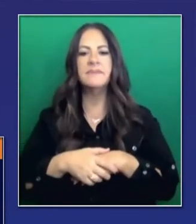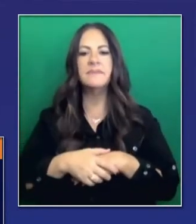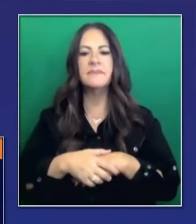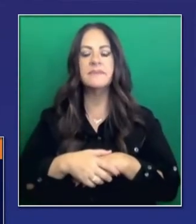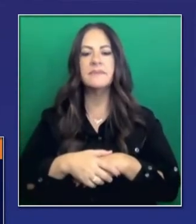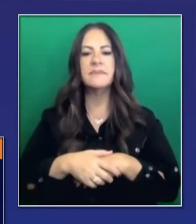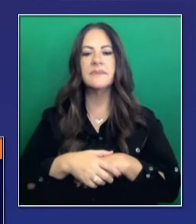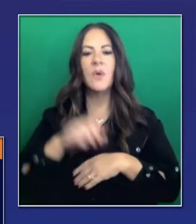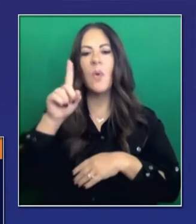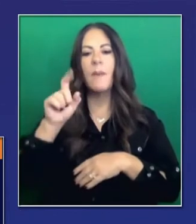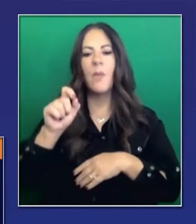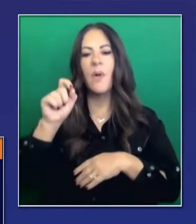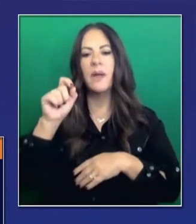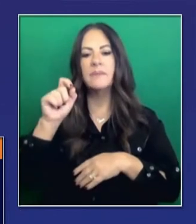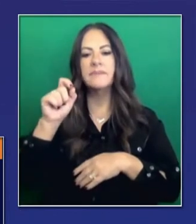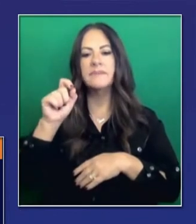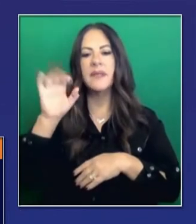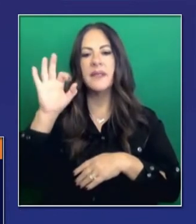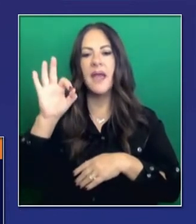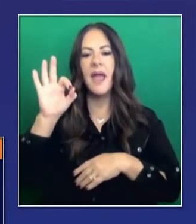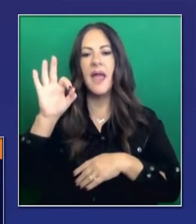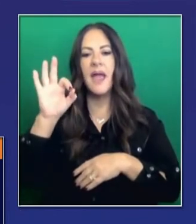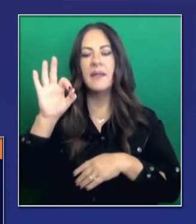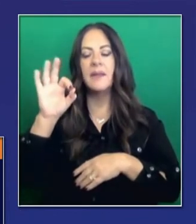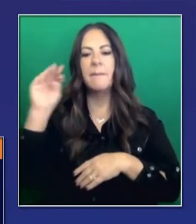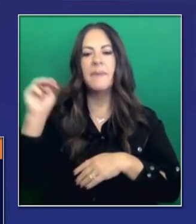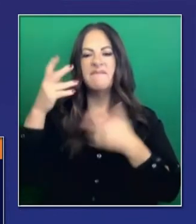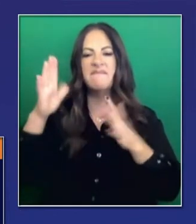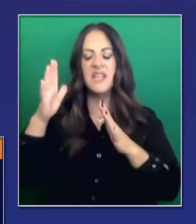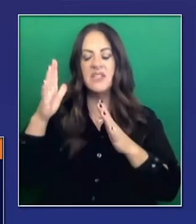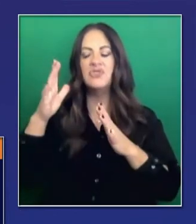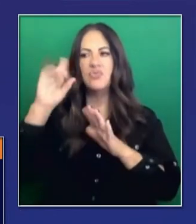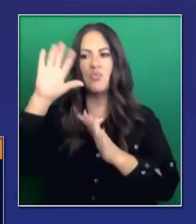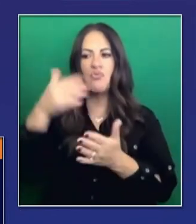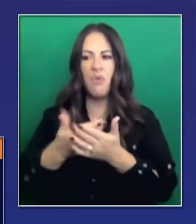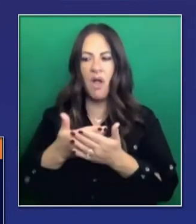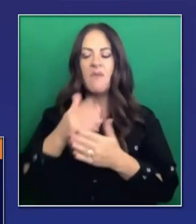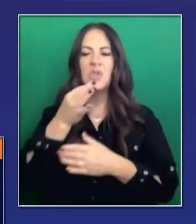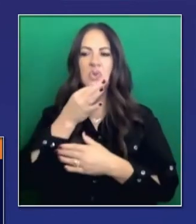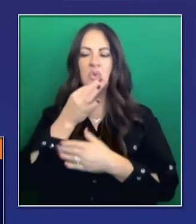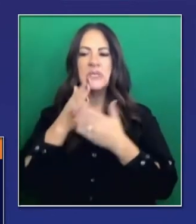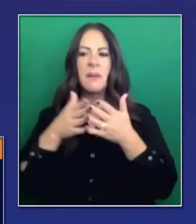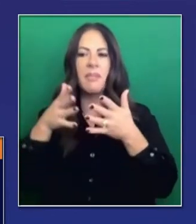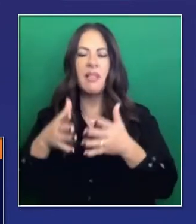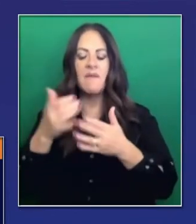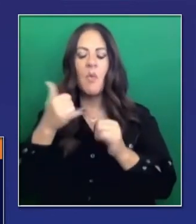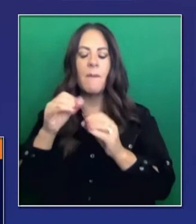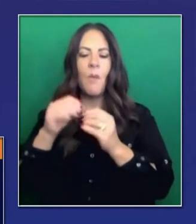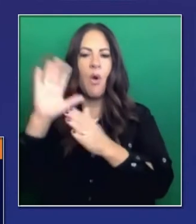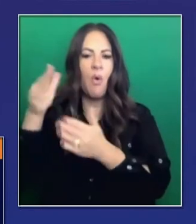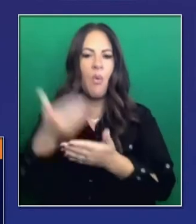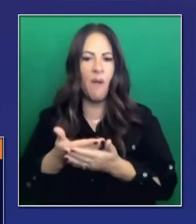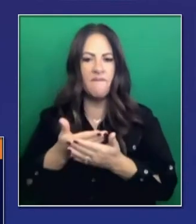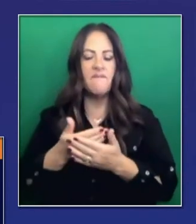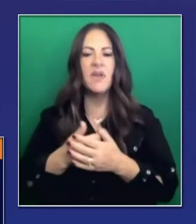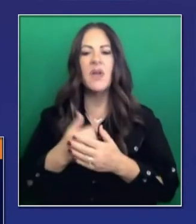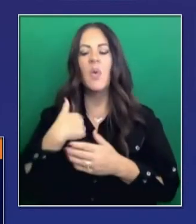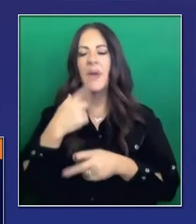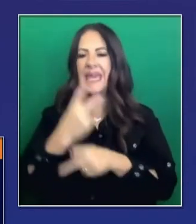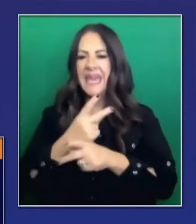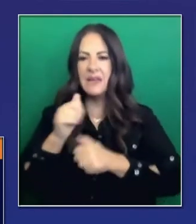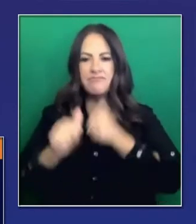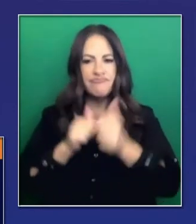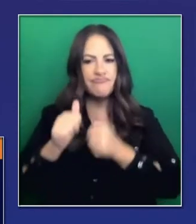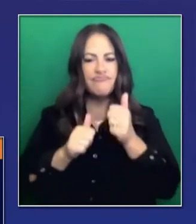hemos identificado que han llegado o están por llegar al estado de California. Seguimos trabajando agresivamente para